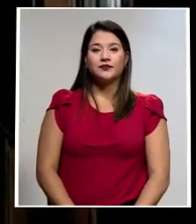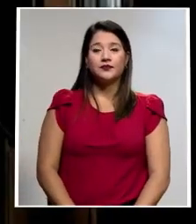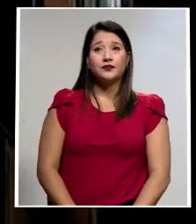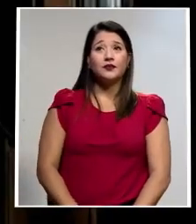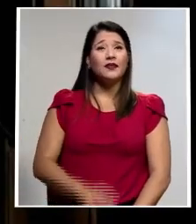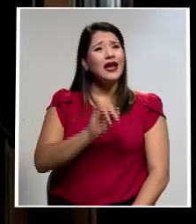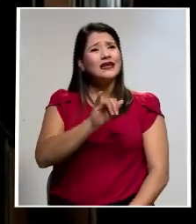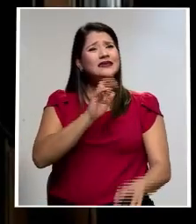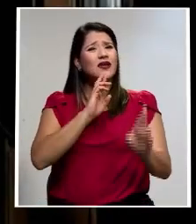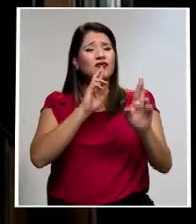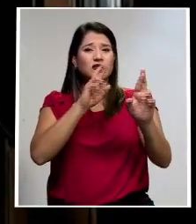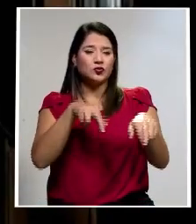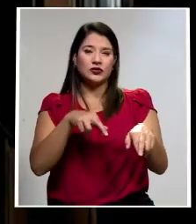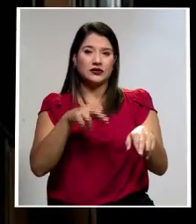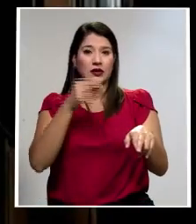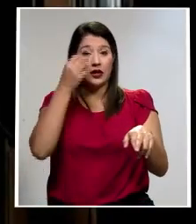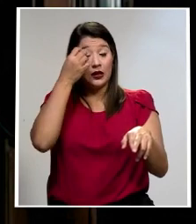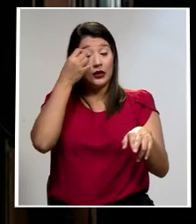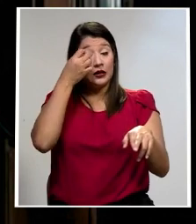Una resolución poco feliz.